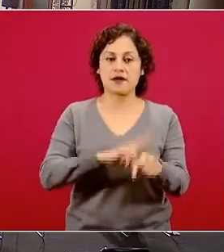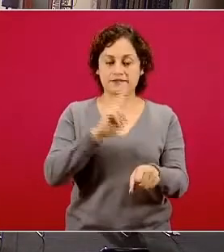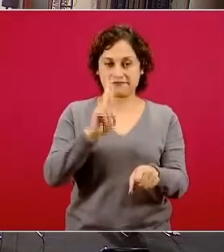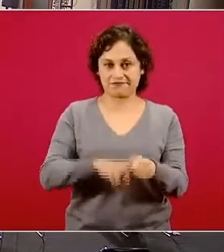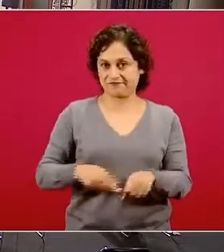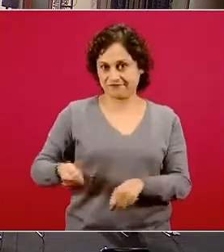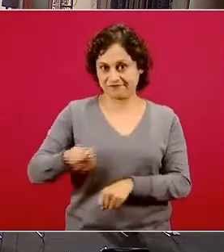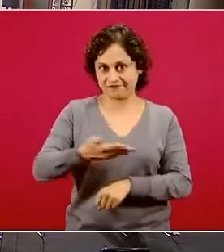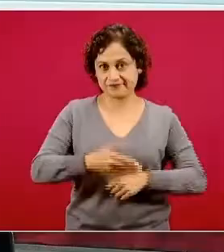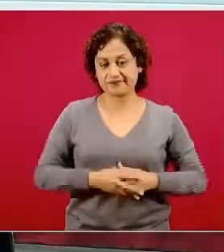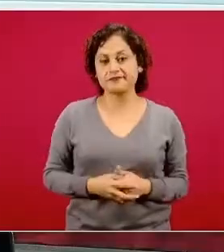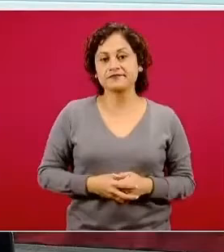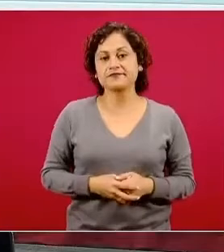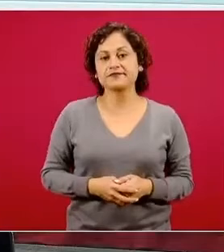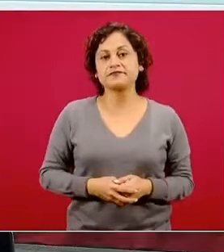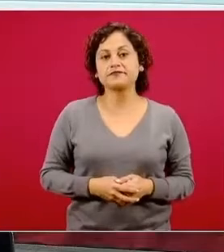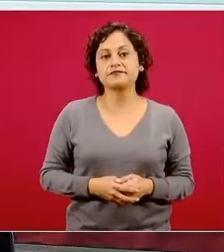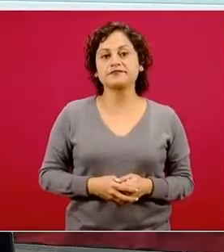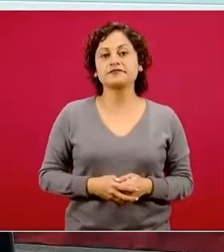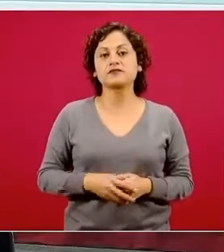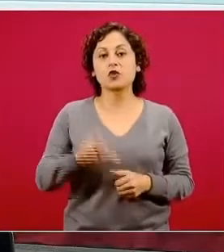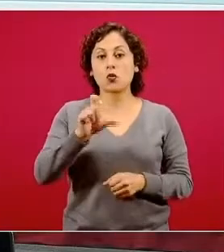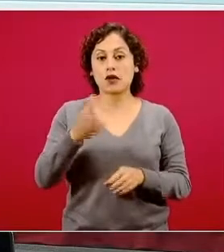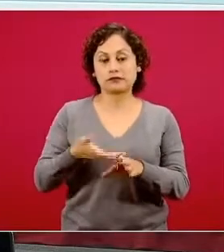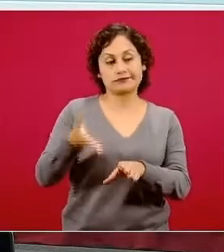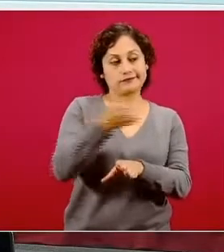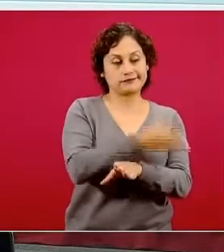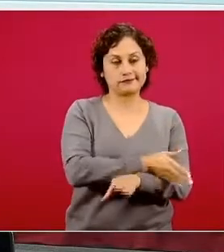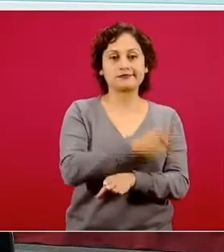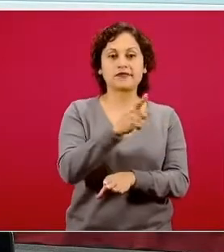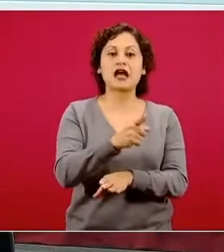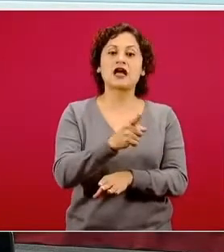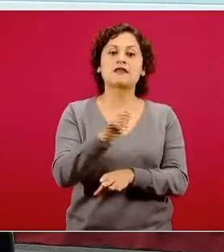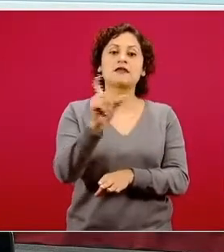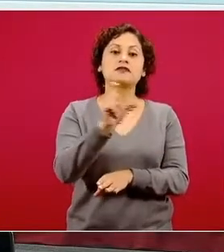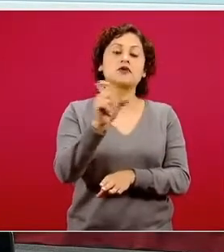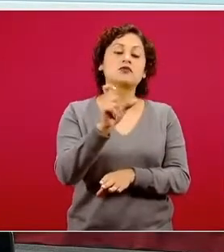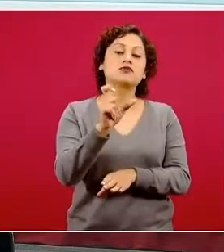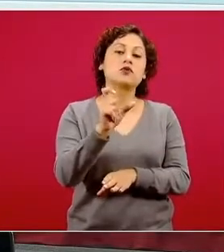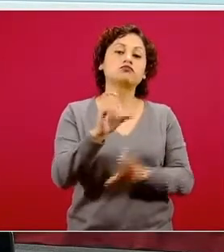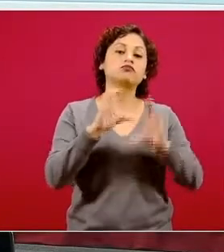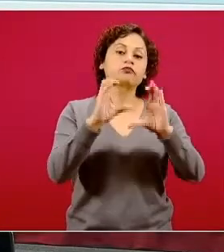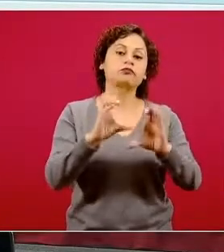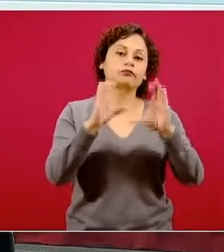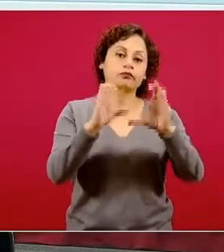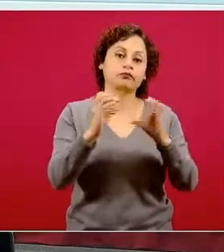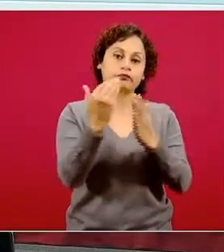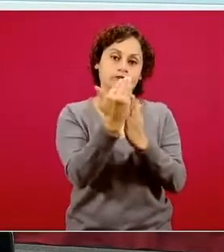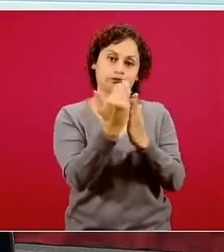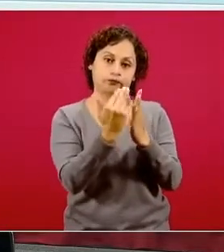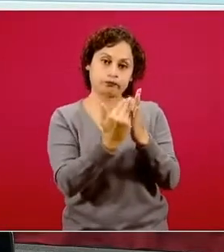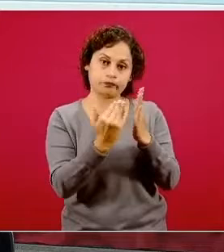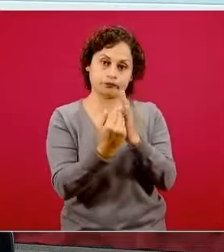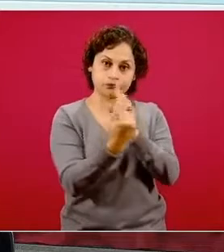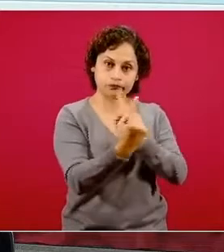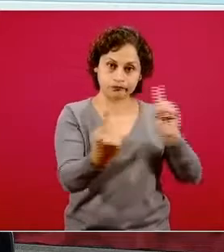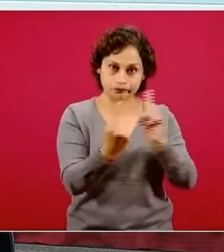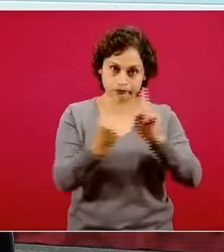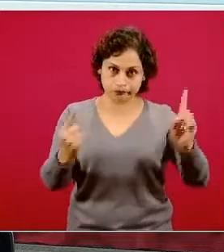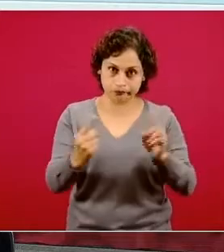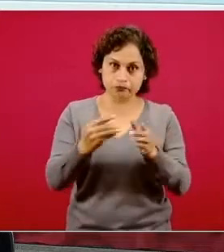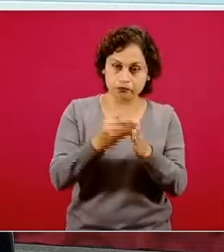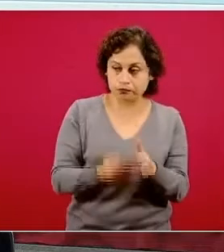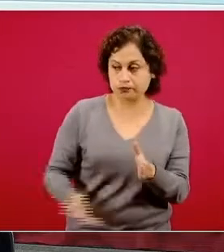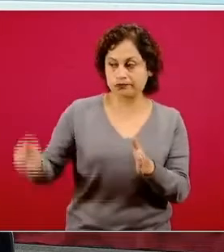periodo posterior a la Jornada Nacional de Sana Distancia, en la que la característica particular entre la Jornada Nacional de